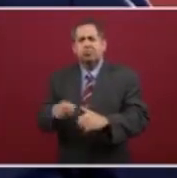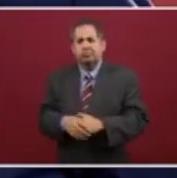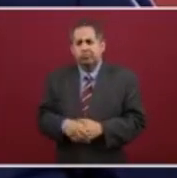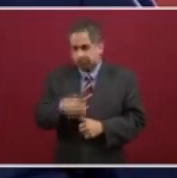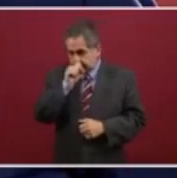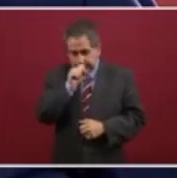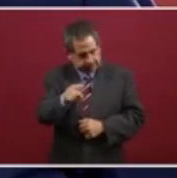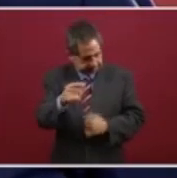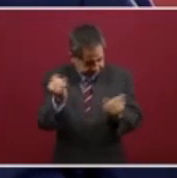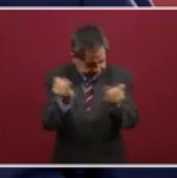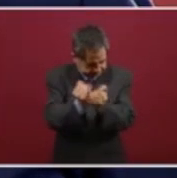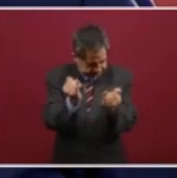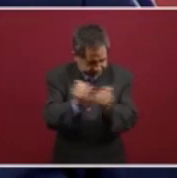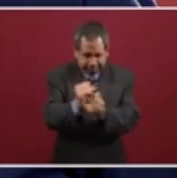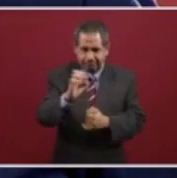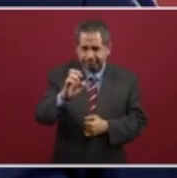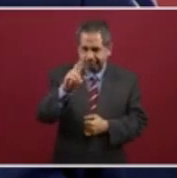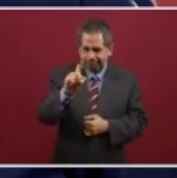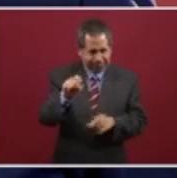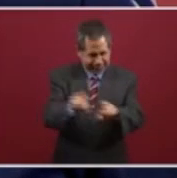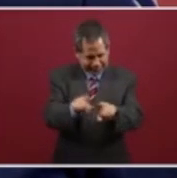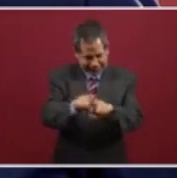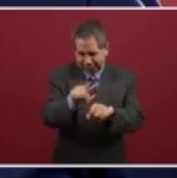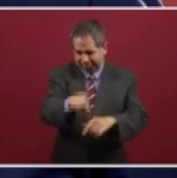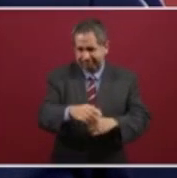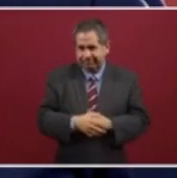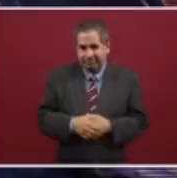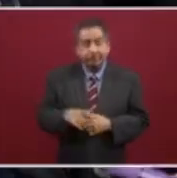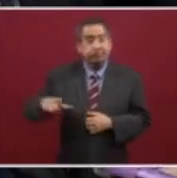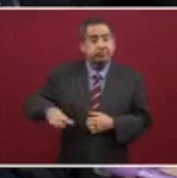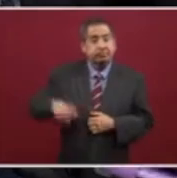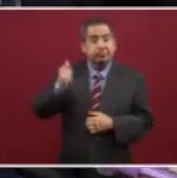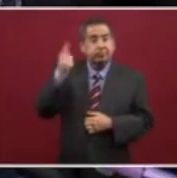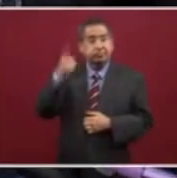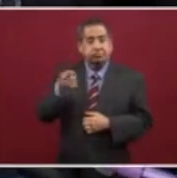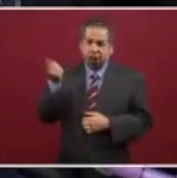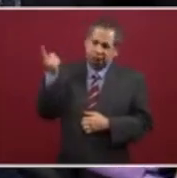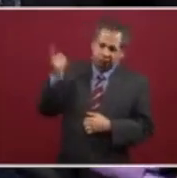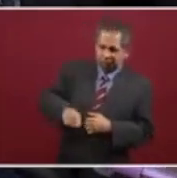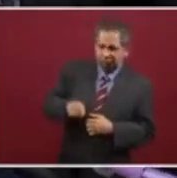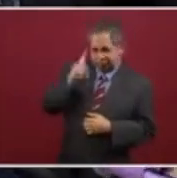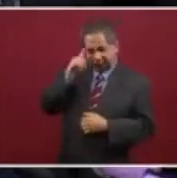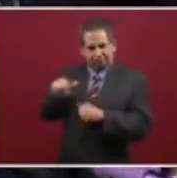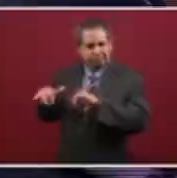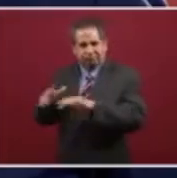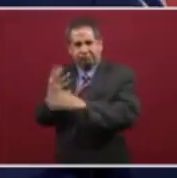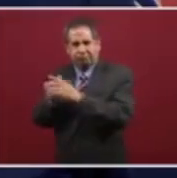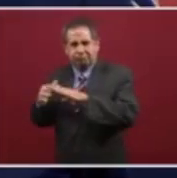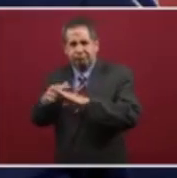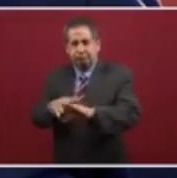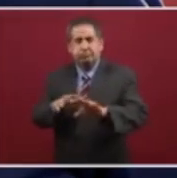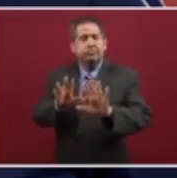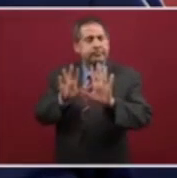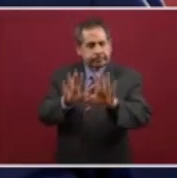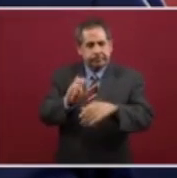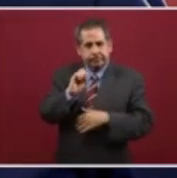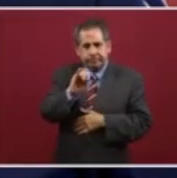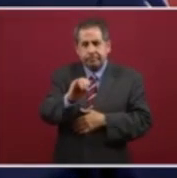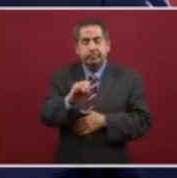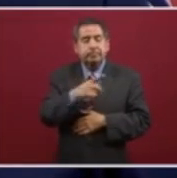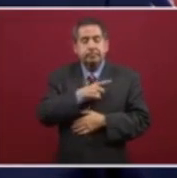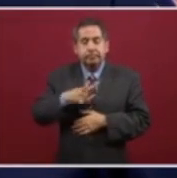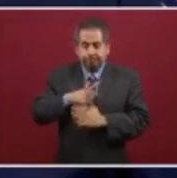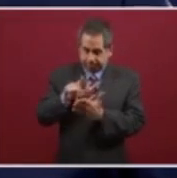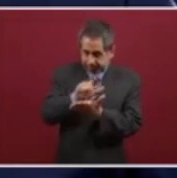Eso que dijo Marcelo. ¿Su gobierno no dará la orden para frenar el flujo migratorio? Sí, tenemos